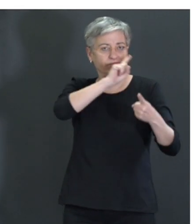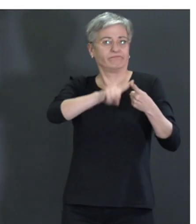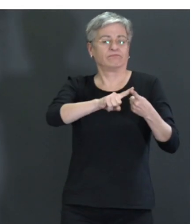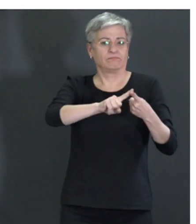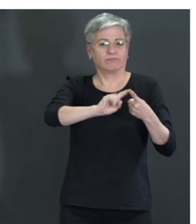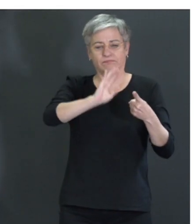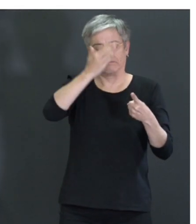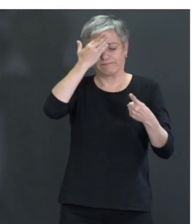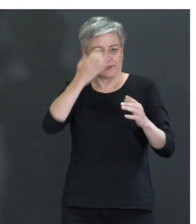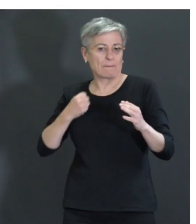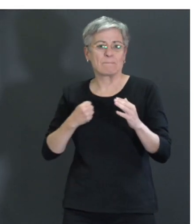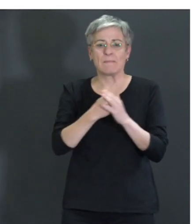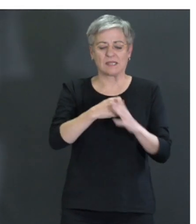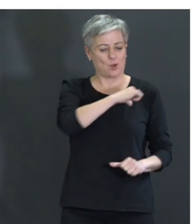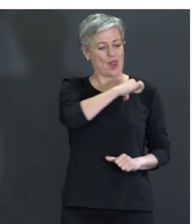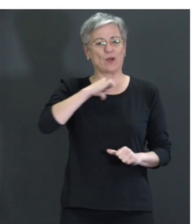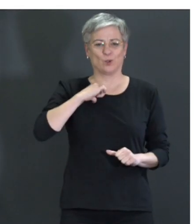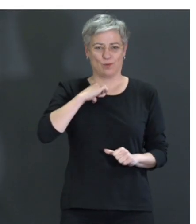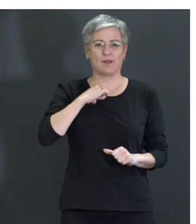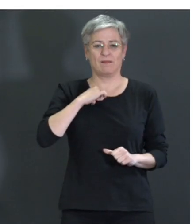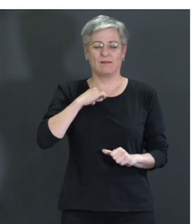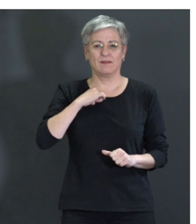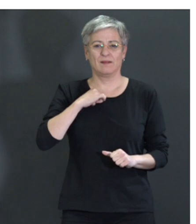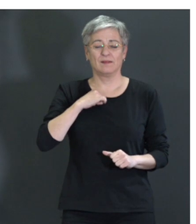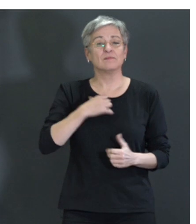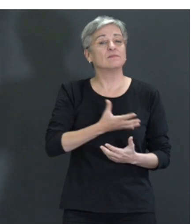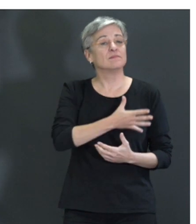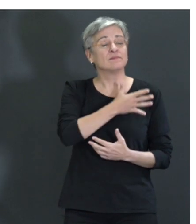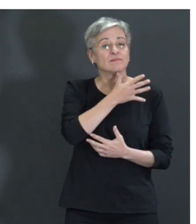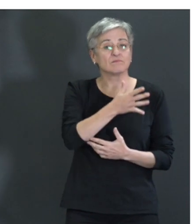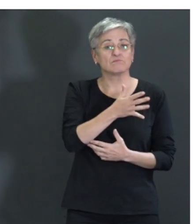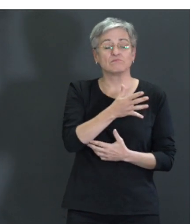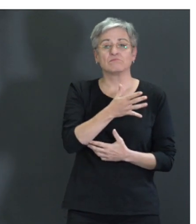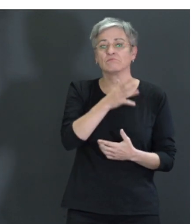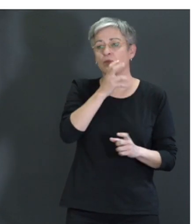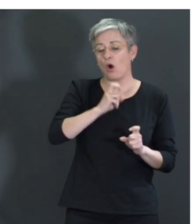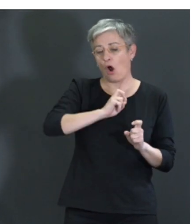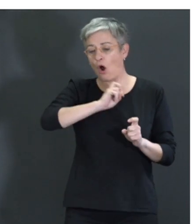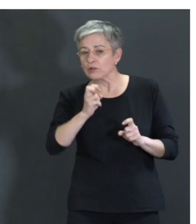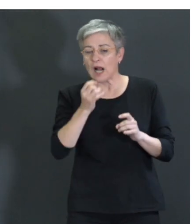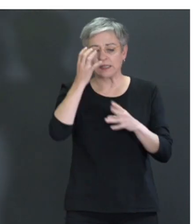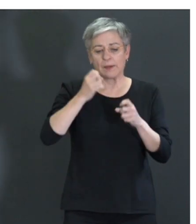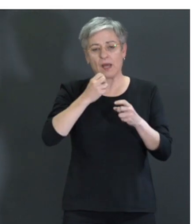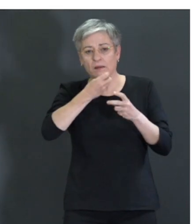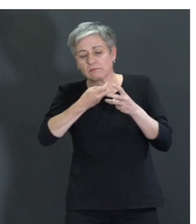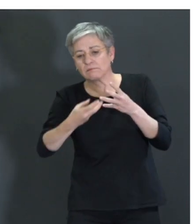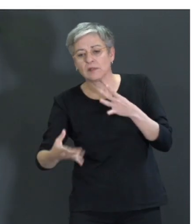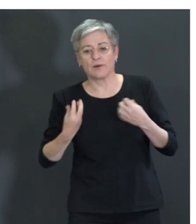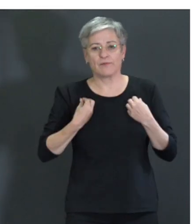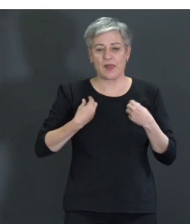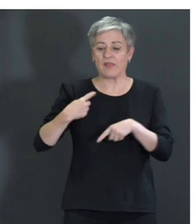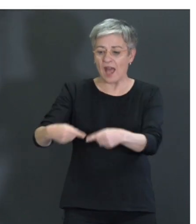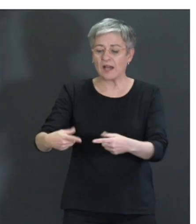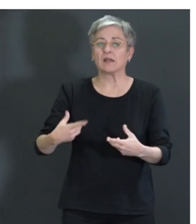quizá el punto máximo, ¿no?, de la autonomía. Porque, bueno, pues hay otras actividades de la vida diaria pues que también